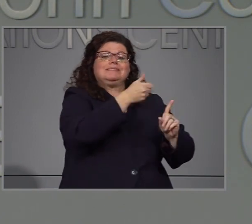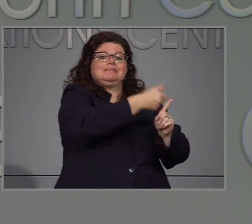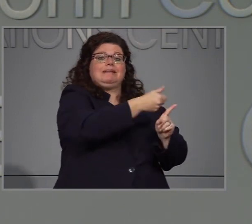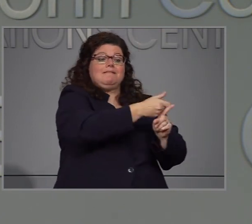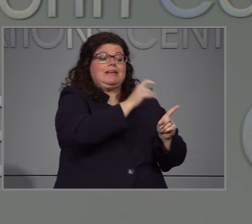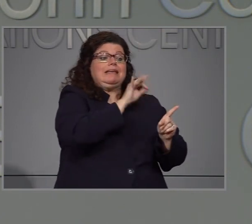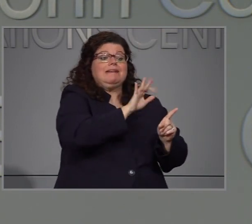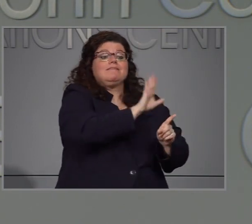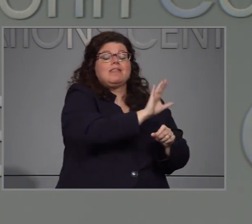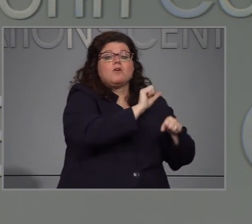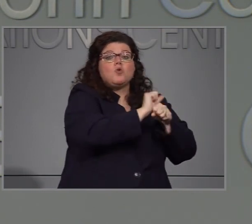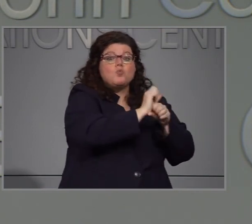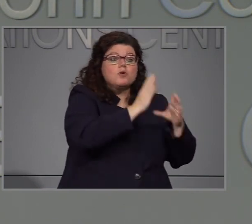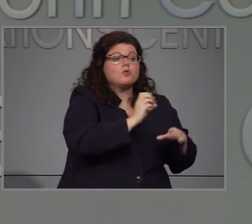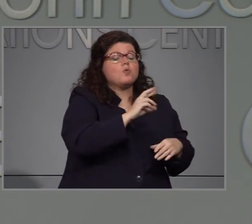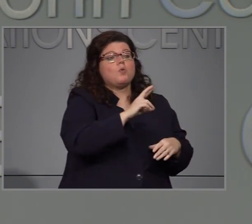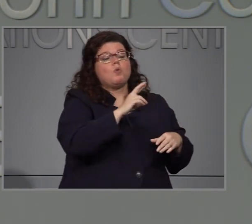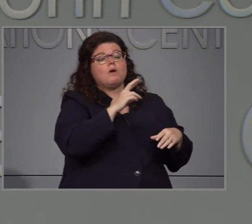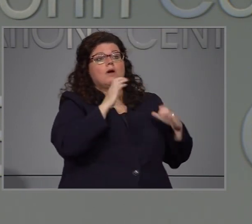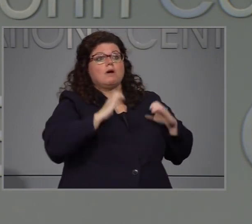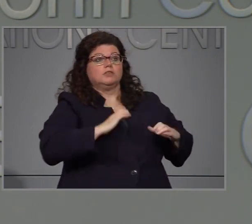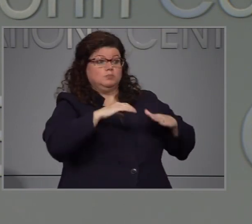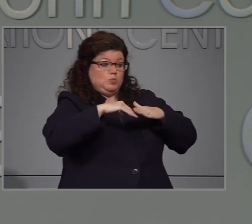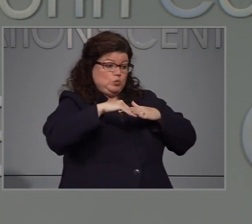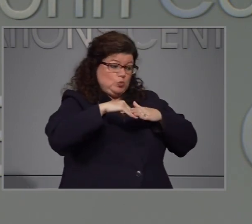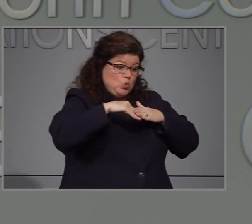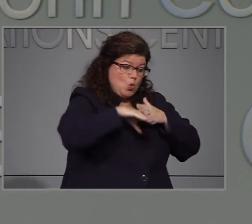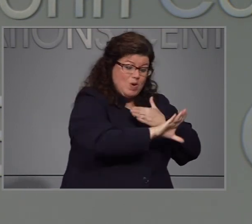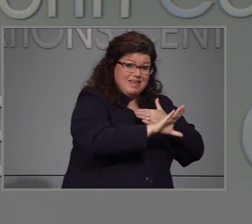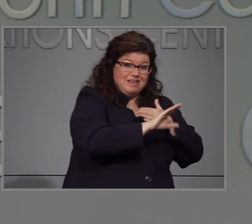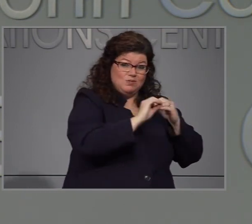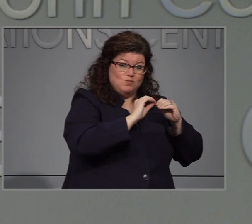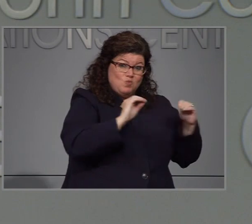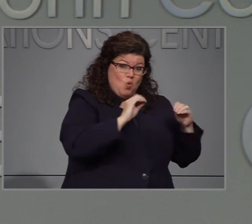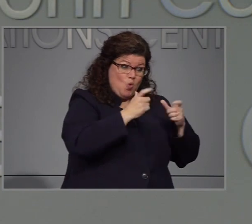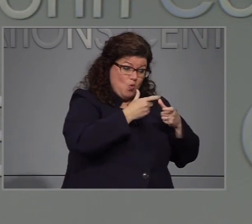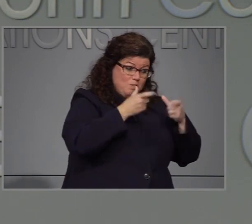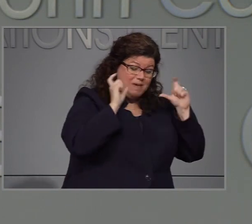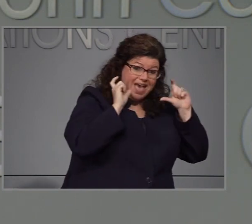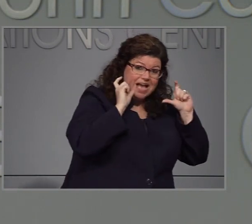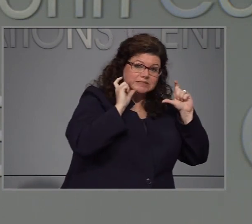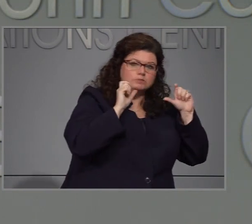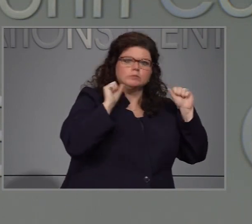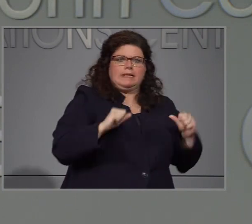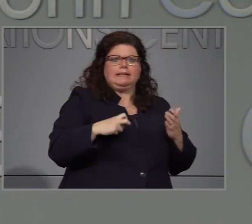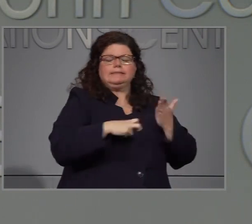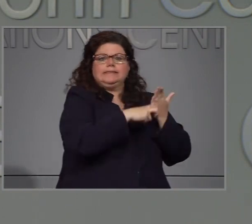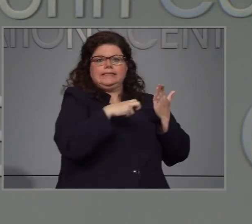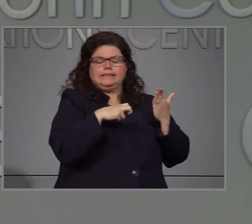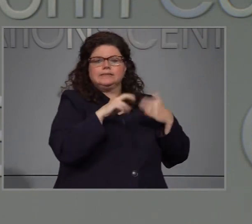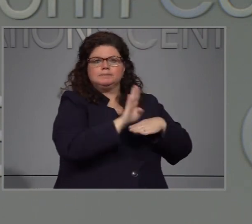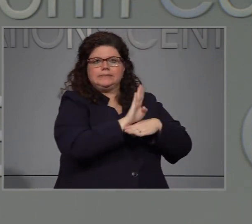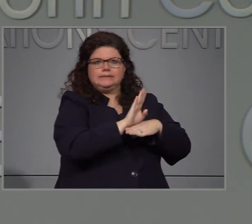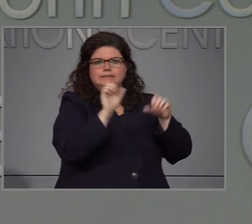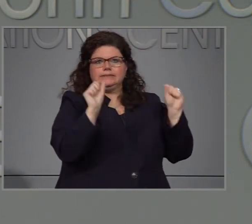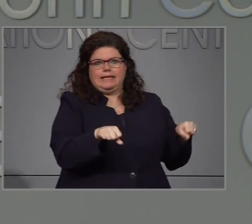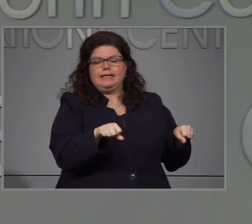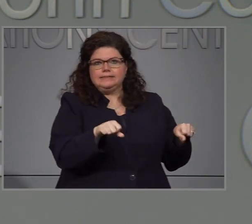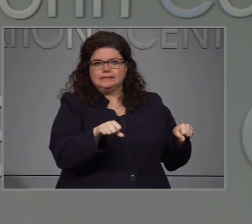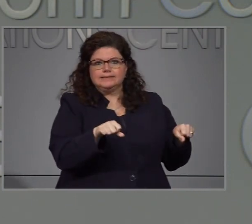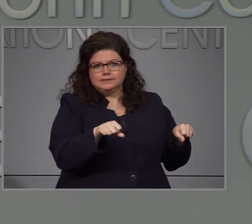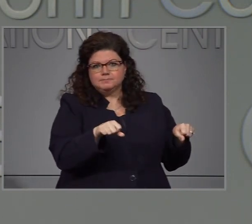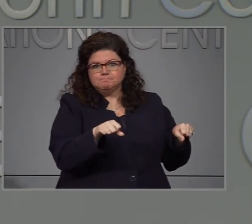por sus empleados o sus trabajadores no tengan cubrebocas. Y pueden